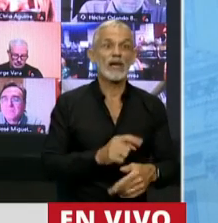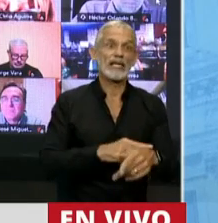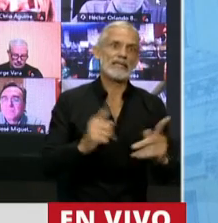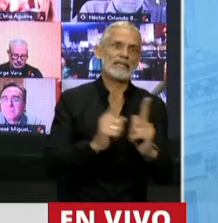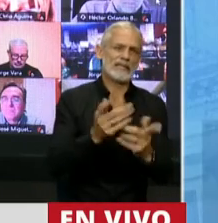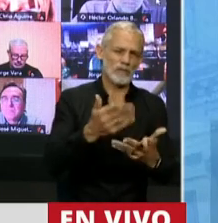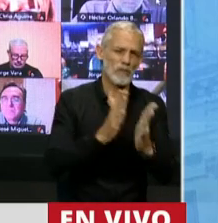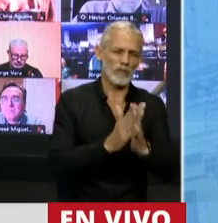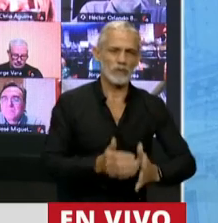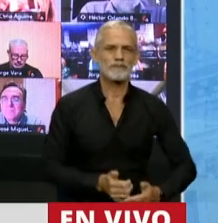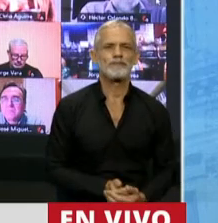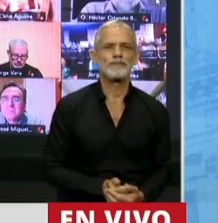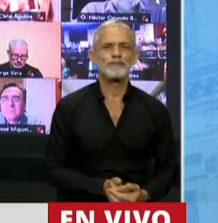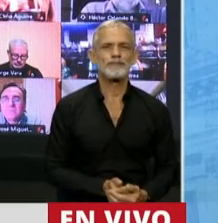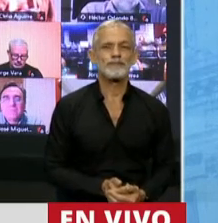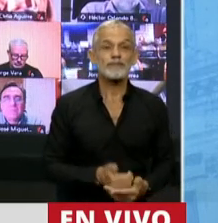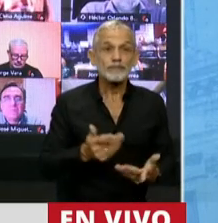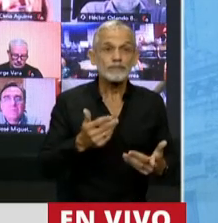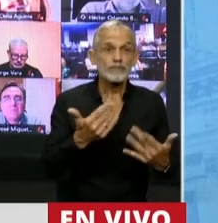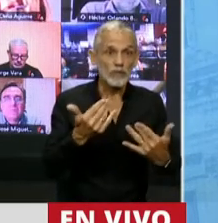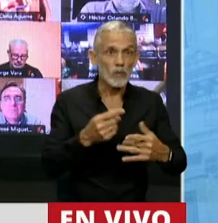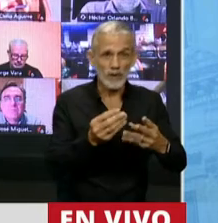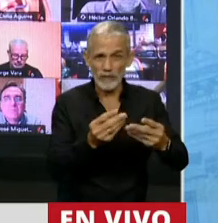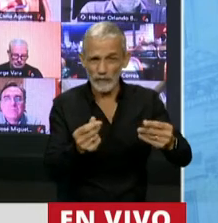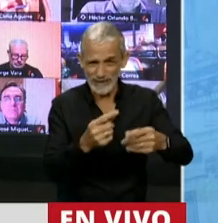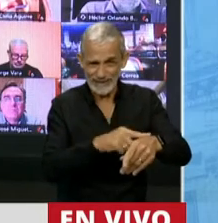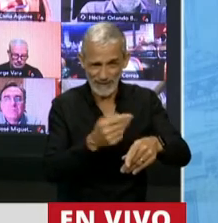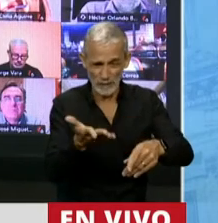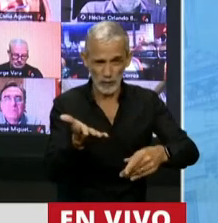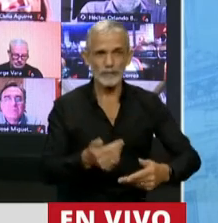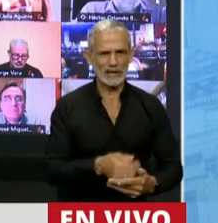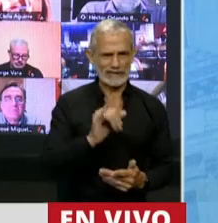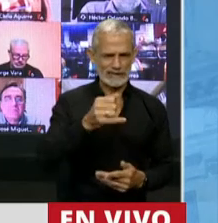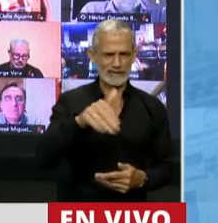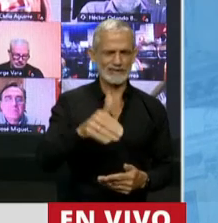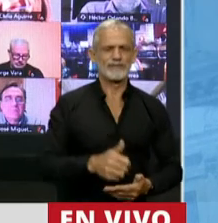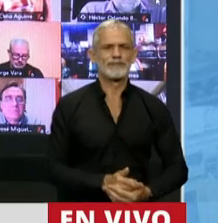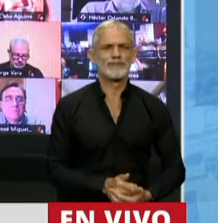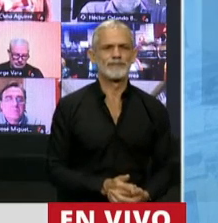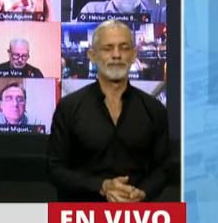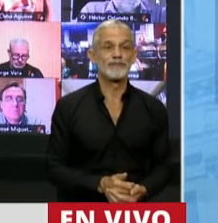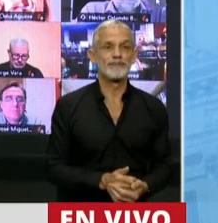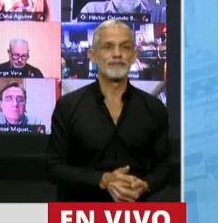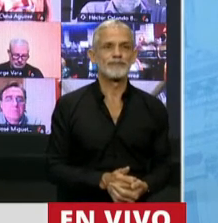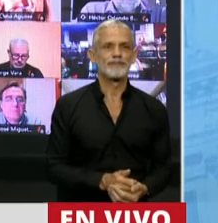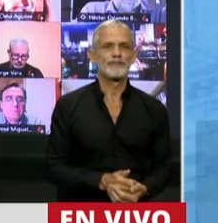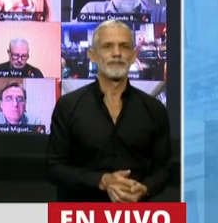compensación. ¿Cómo? Si puede ir redondeando, diputado. Sí. Sí.